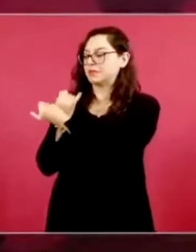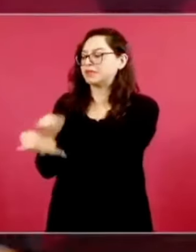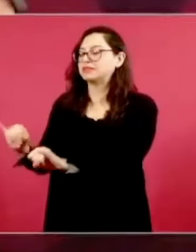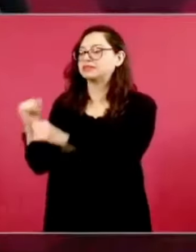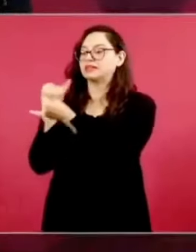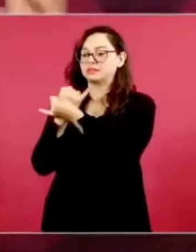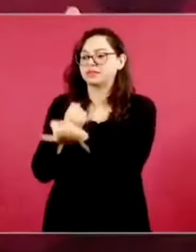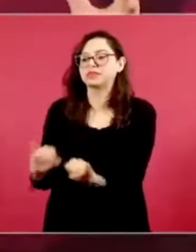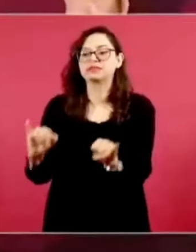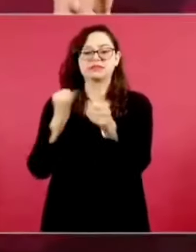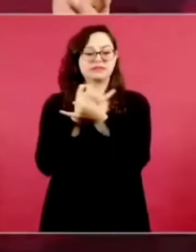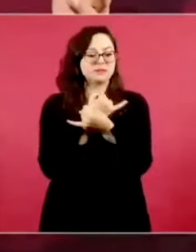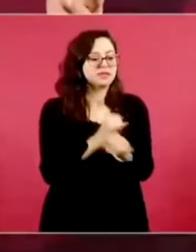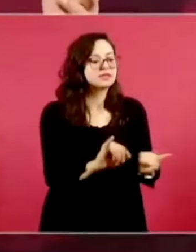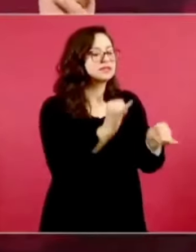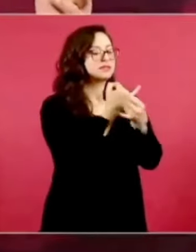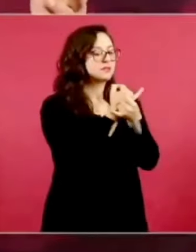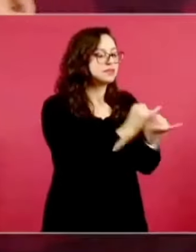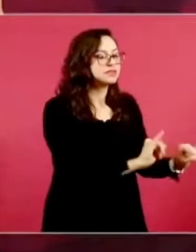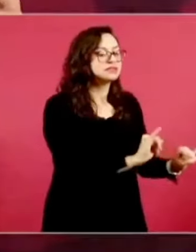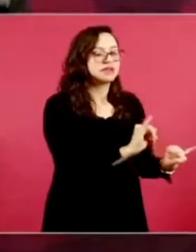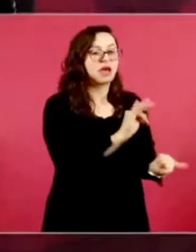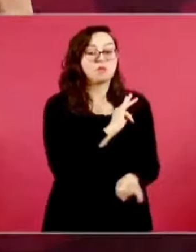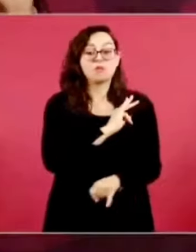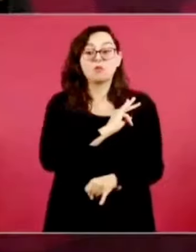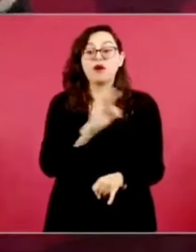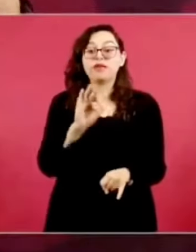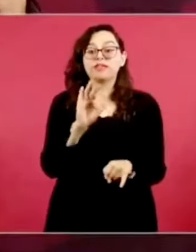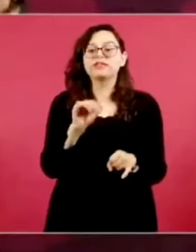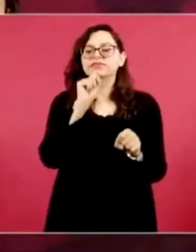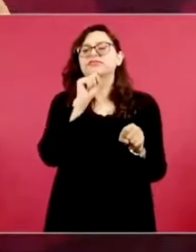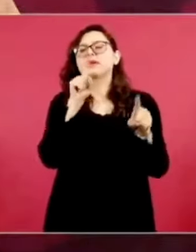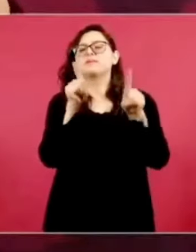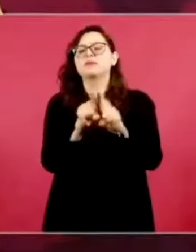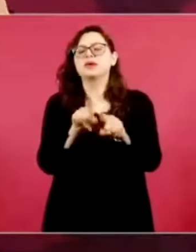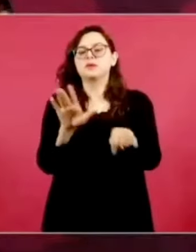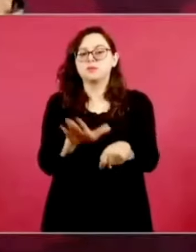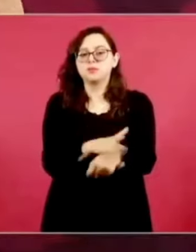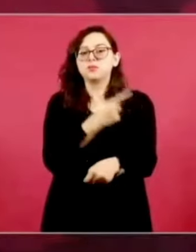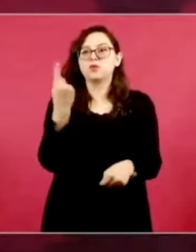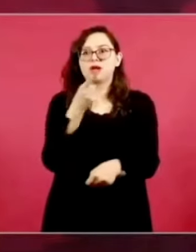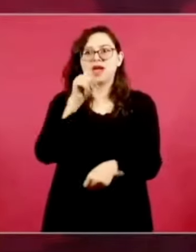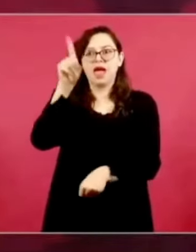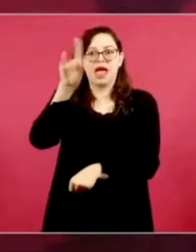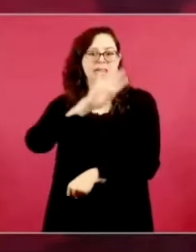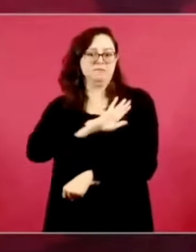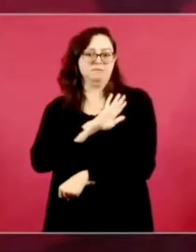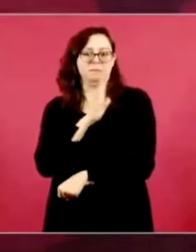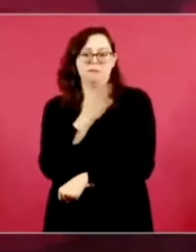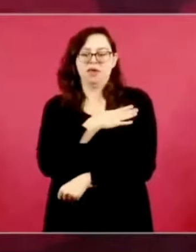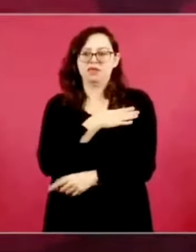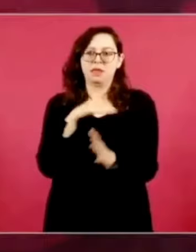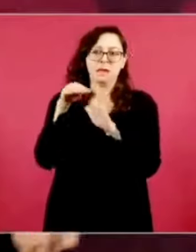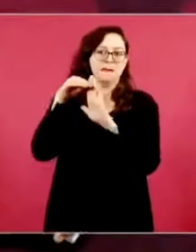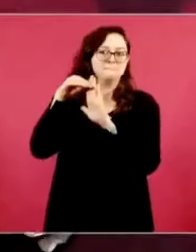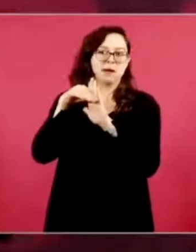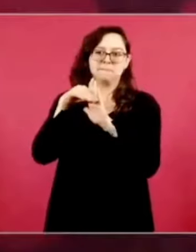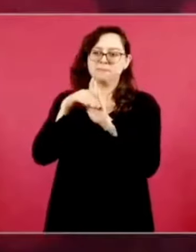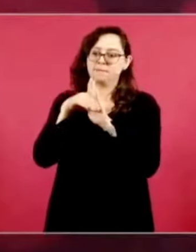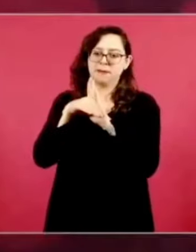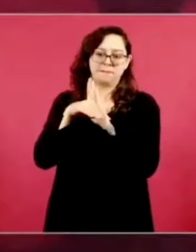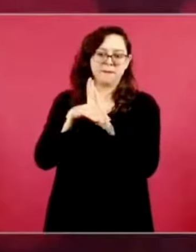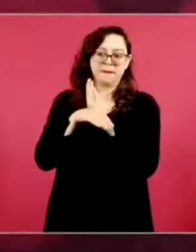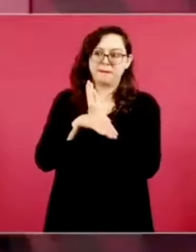En esas circunstancias, los pueblos empiezan a independizarse, sobre todo por